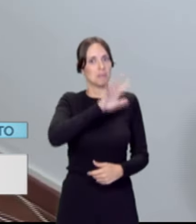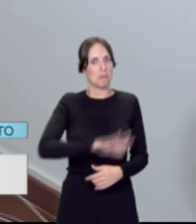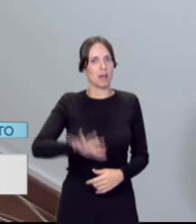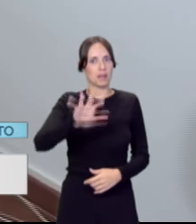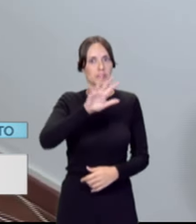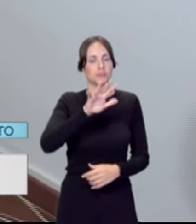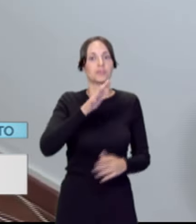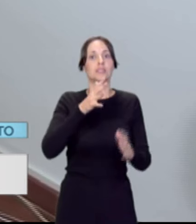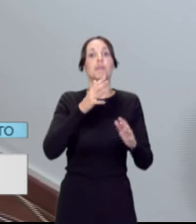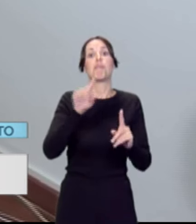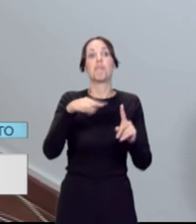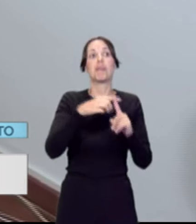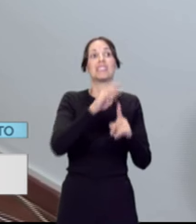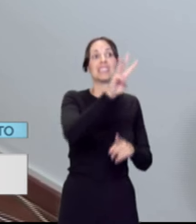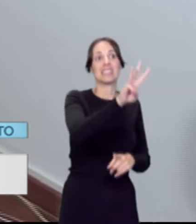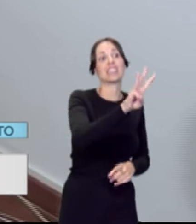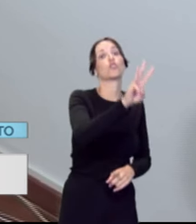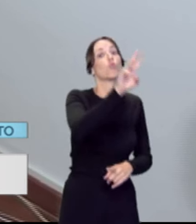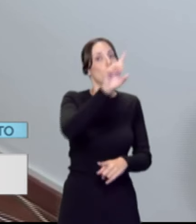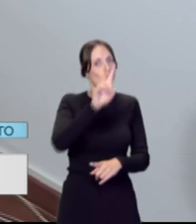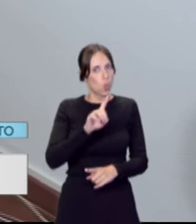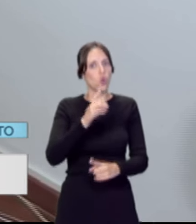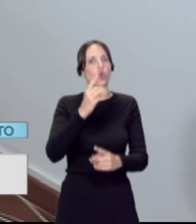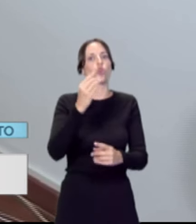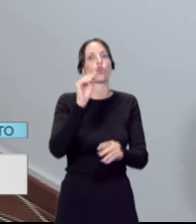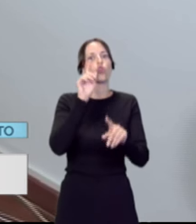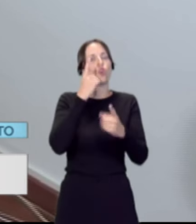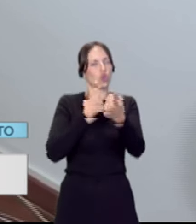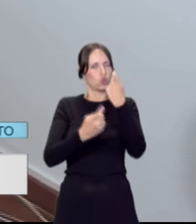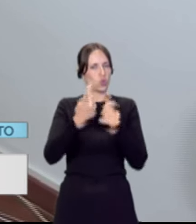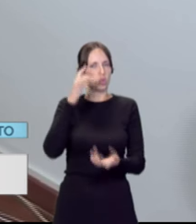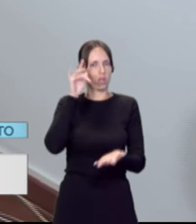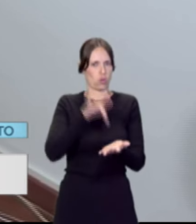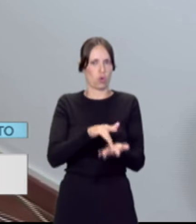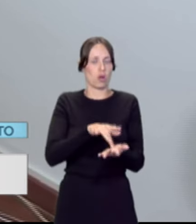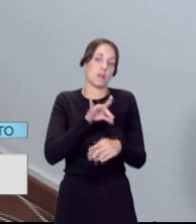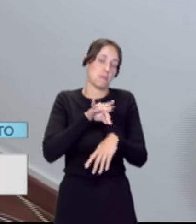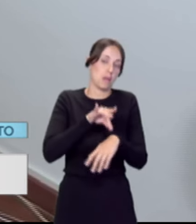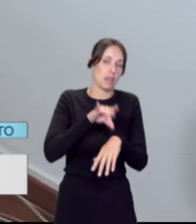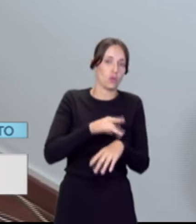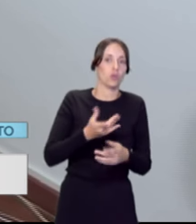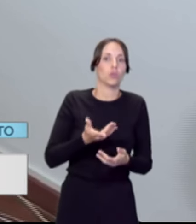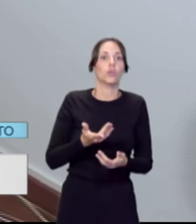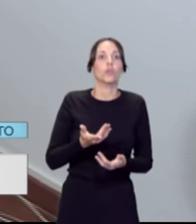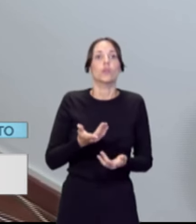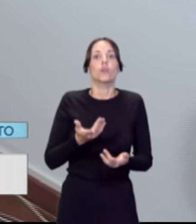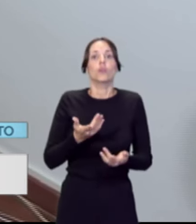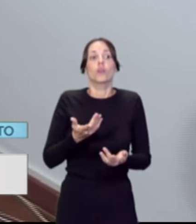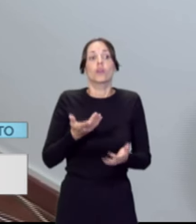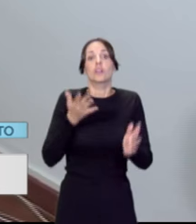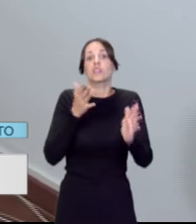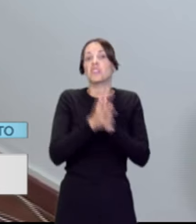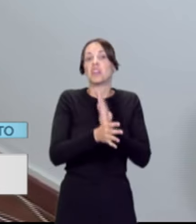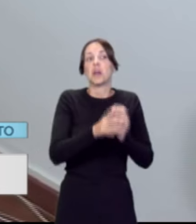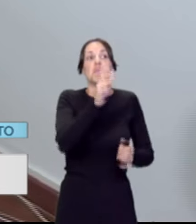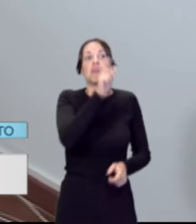una persona de 3 consulta por dolor crónico en nuestro país. Quiero decir que recibimos personas de todas las